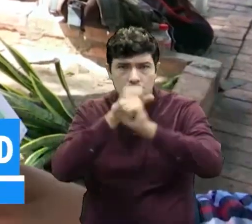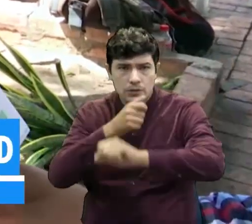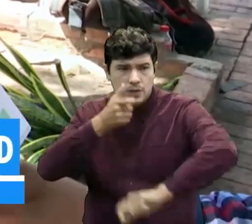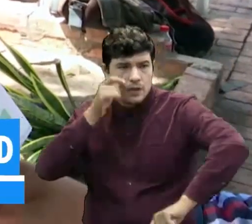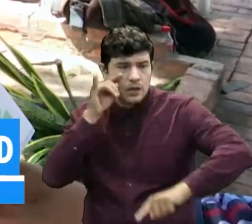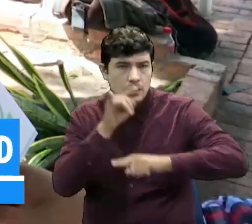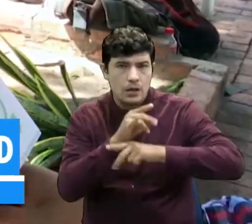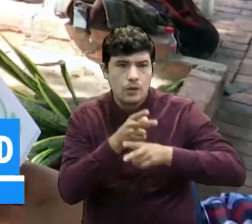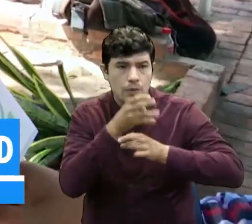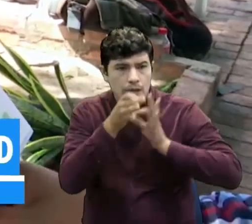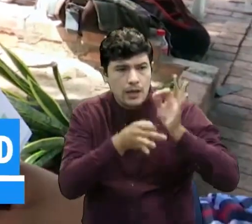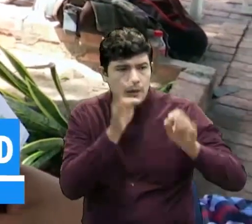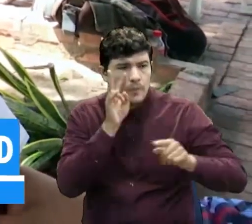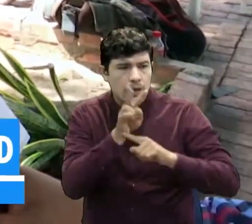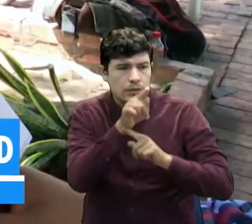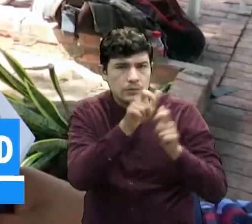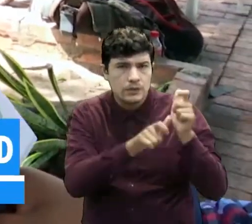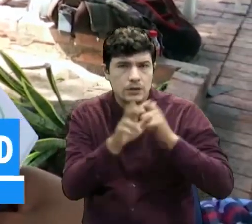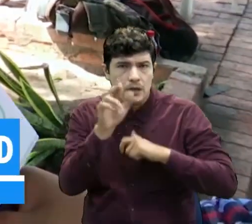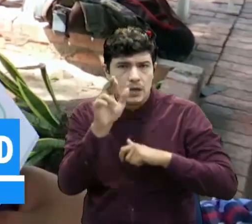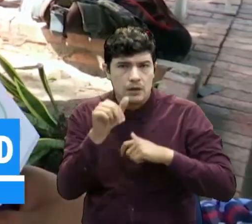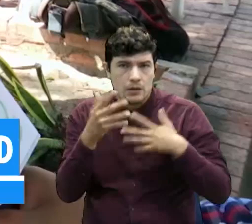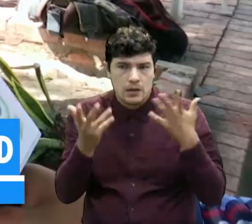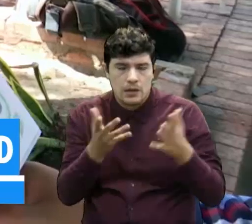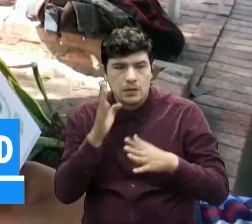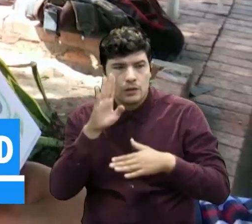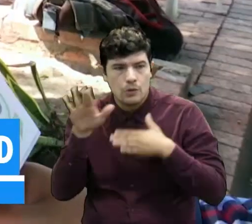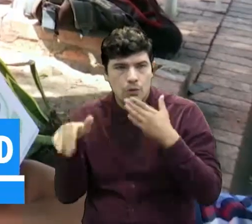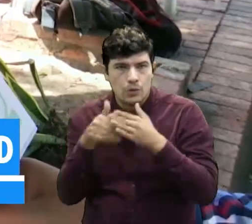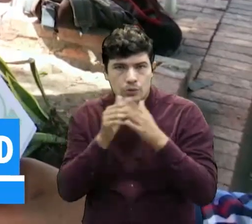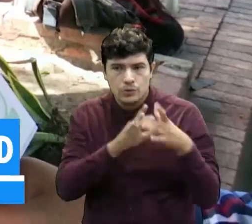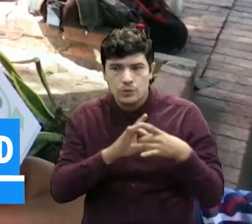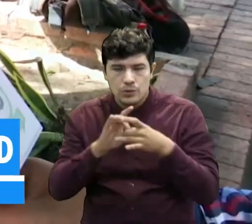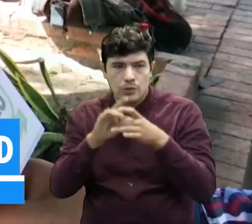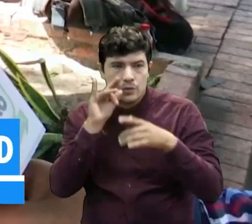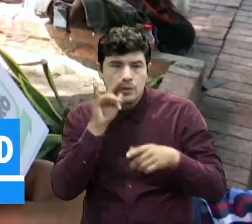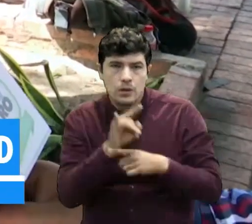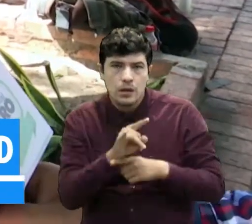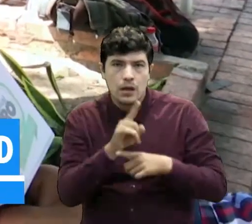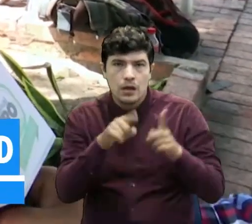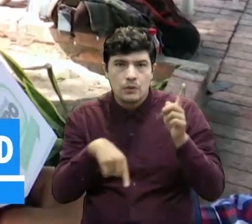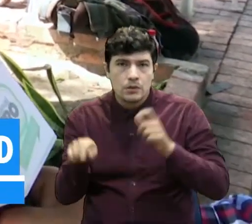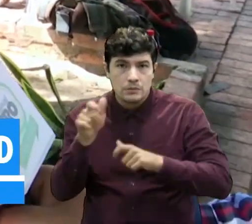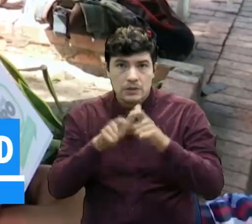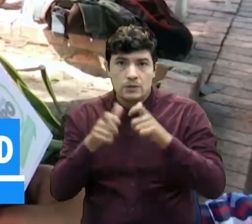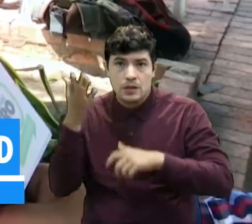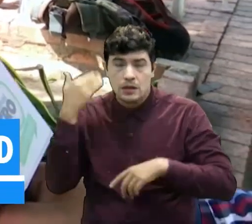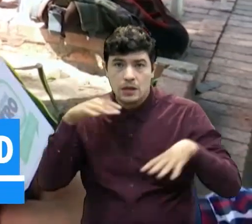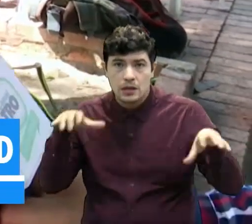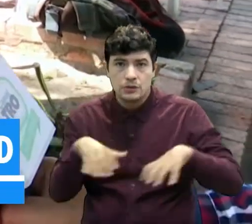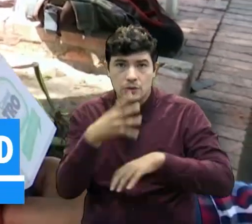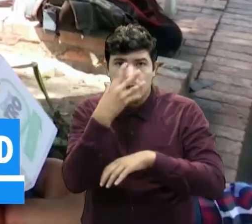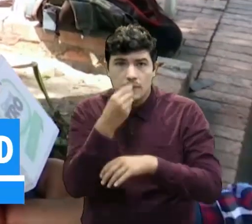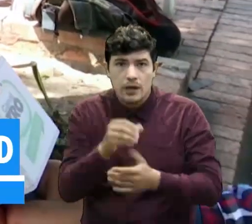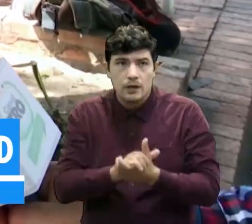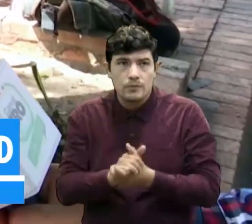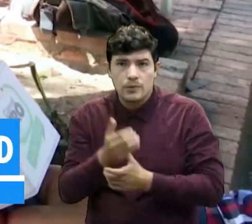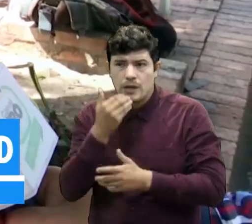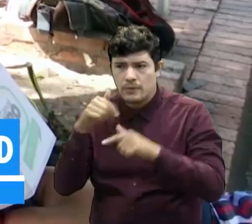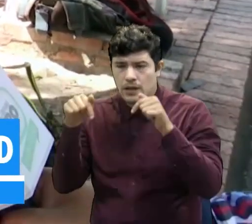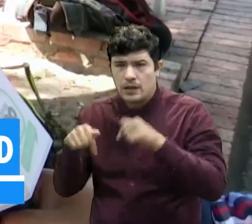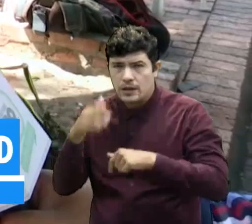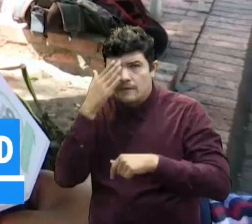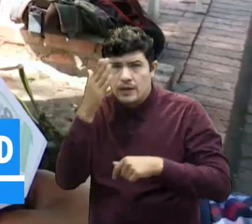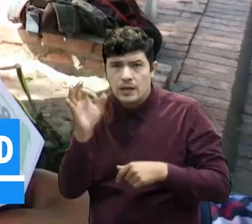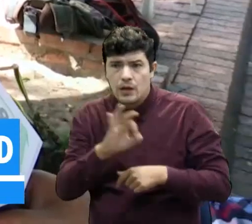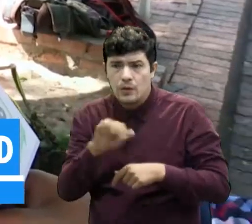ver la gente que es rara, entonces entre todos pues la neutralizamos porque allí estaban habiendo desmanes. Ya por ejemplo que aquí que es frontera y